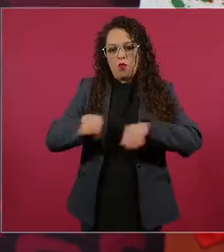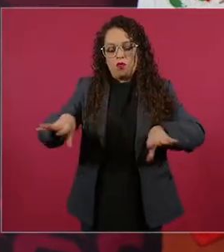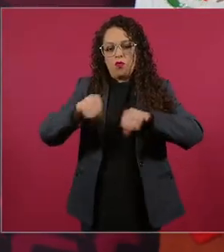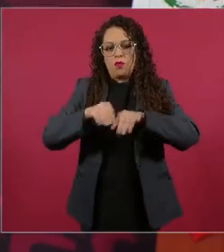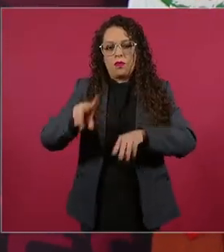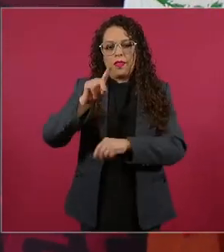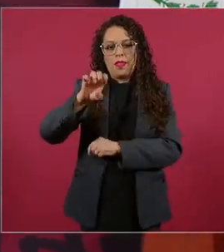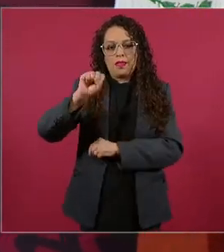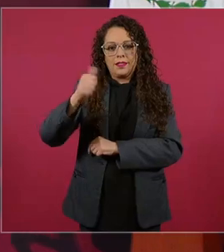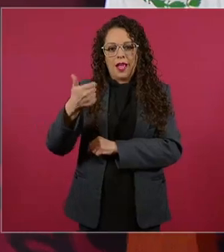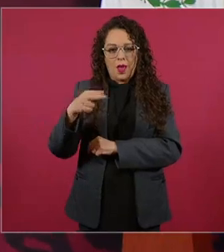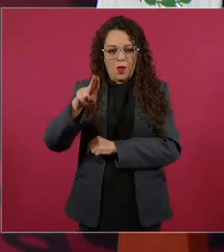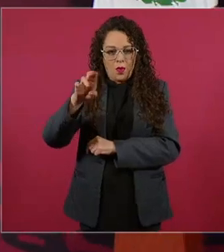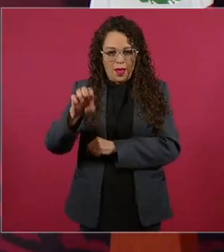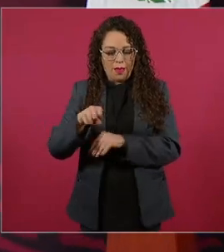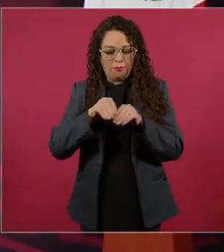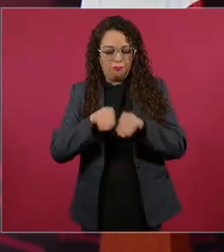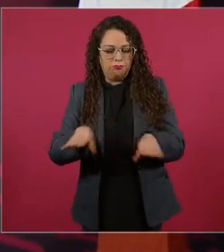aguas